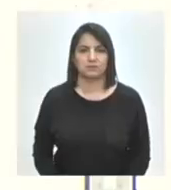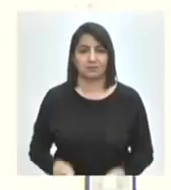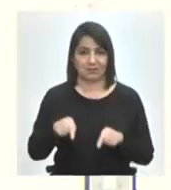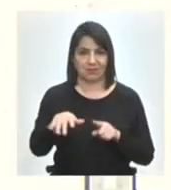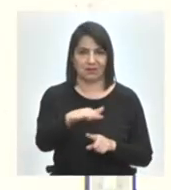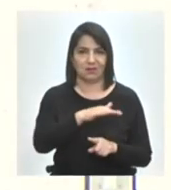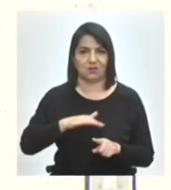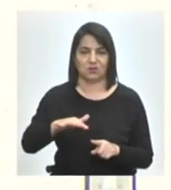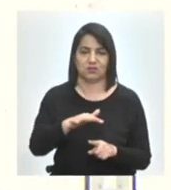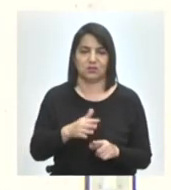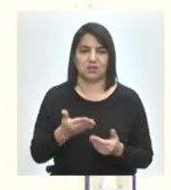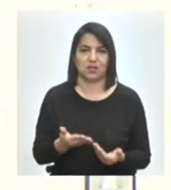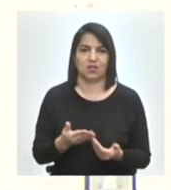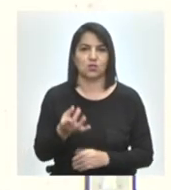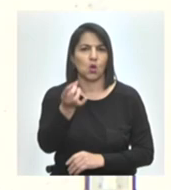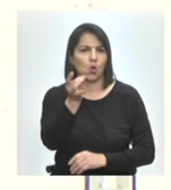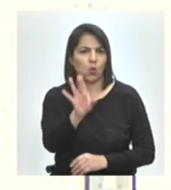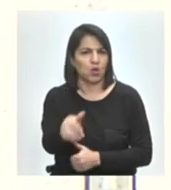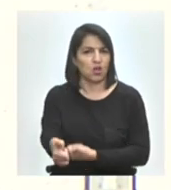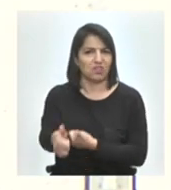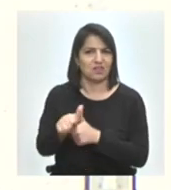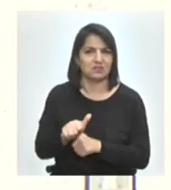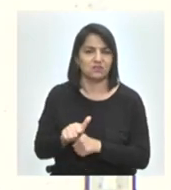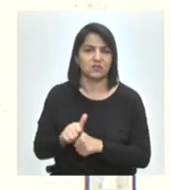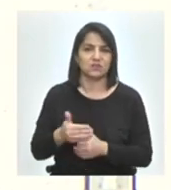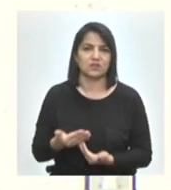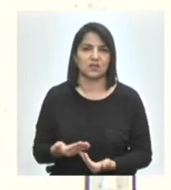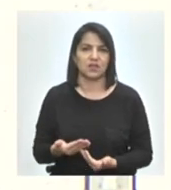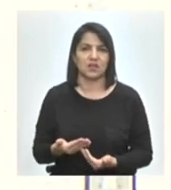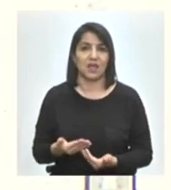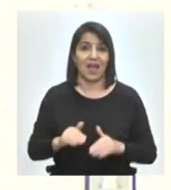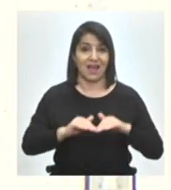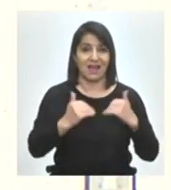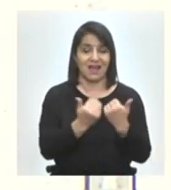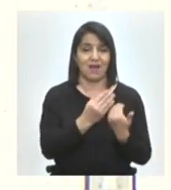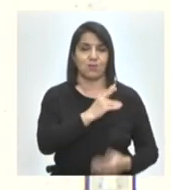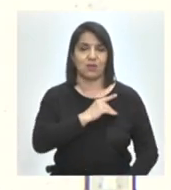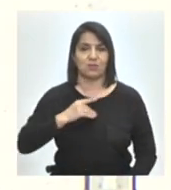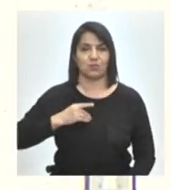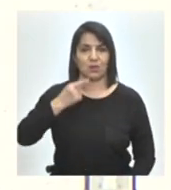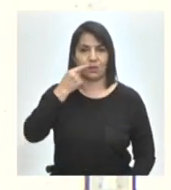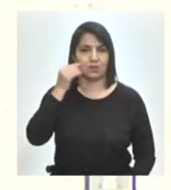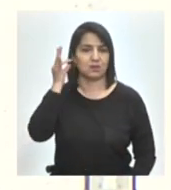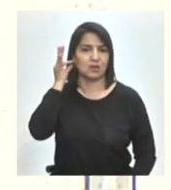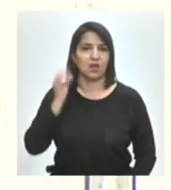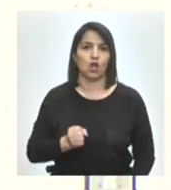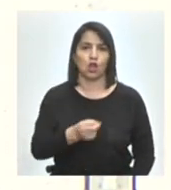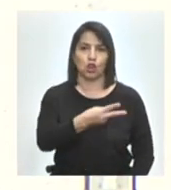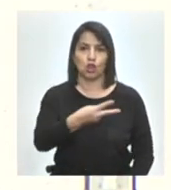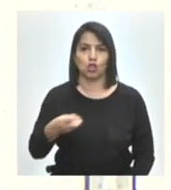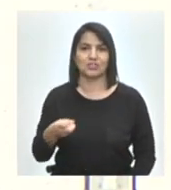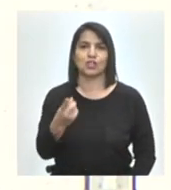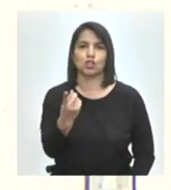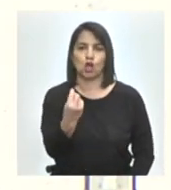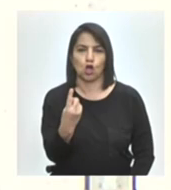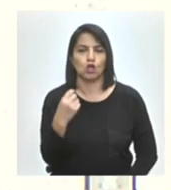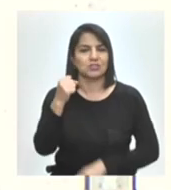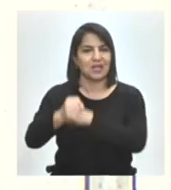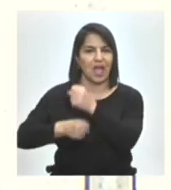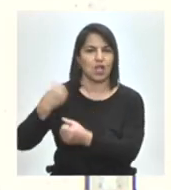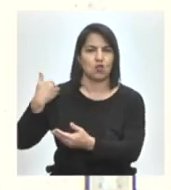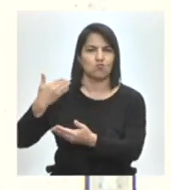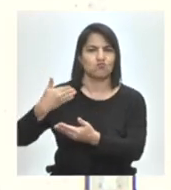contexto único y desafiante, esta Cámara de Diputadas y Diputados, con sus 211 años de